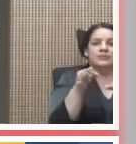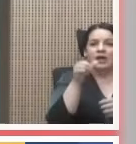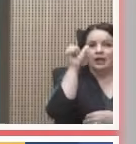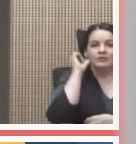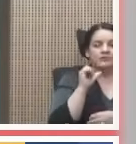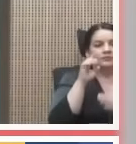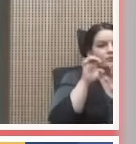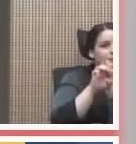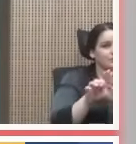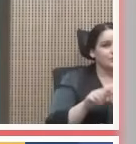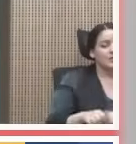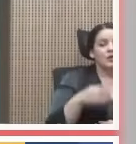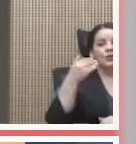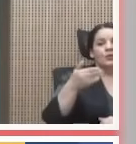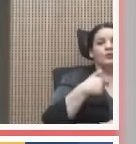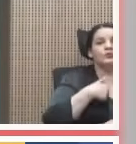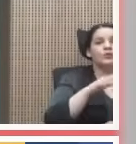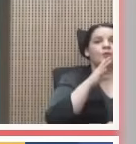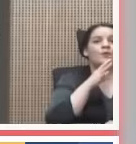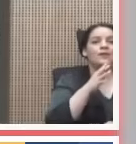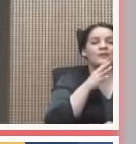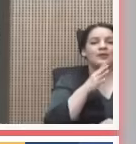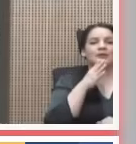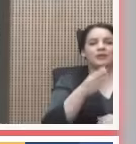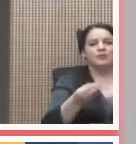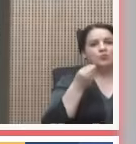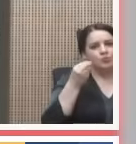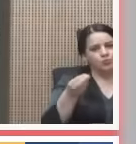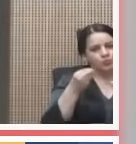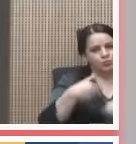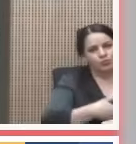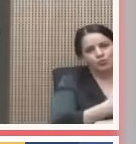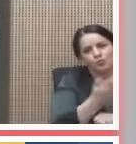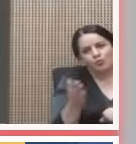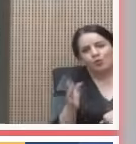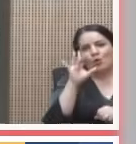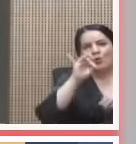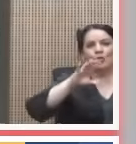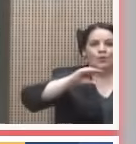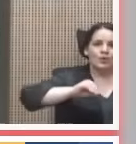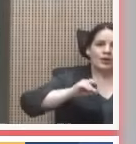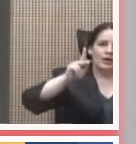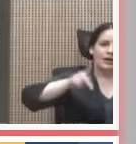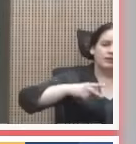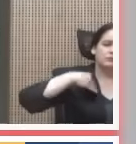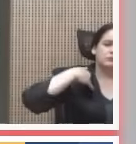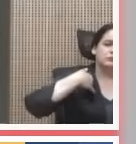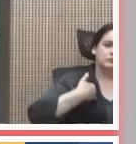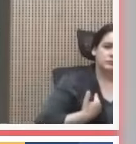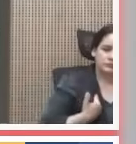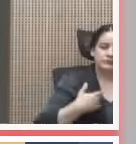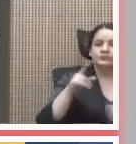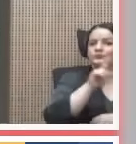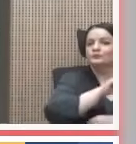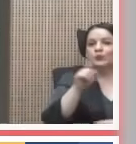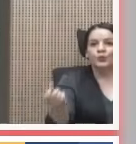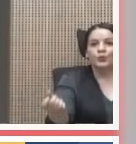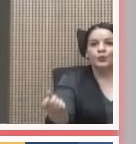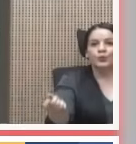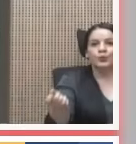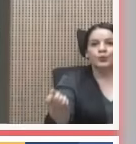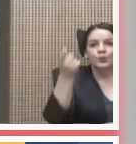ejemplo, cuando yo hablé largo y tendido, como eran ya las 8 de la noche, la gente estaba cansada, no entendieron que